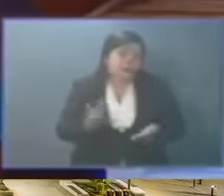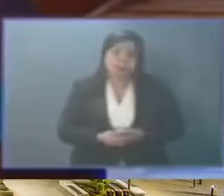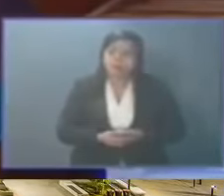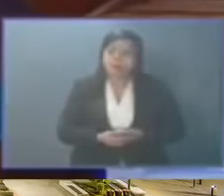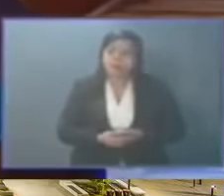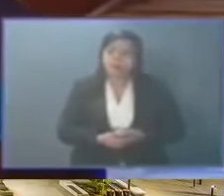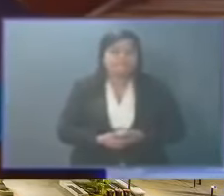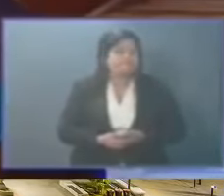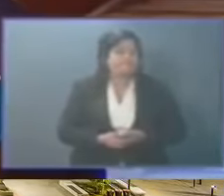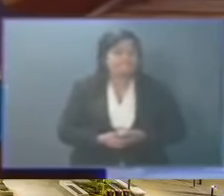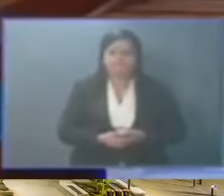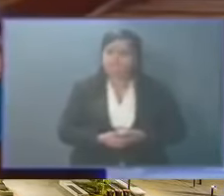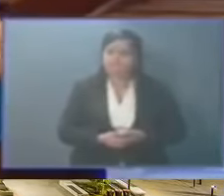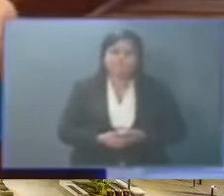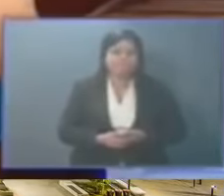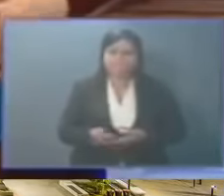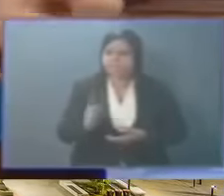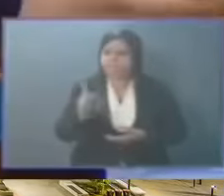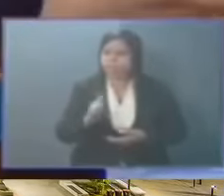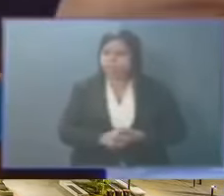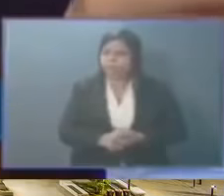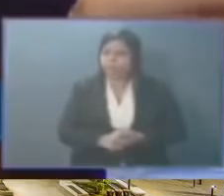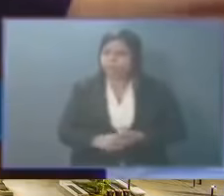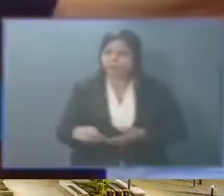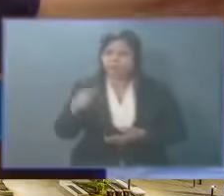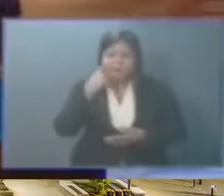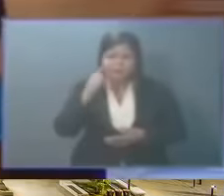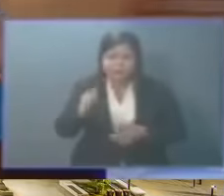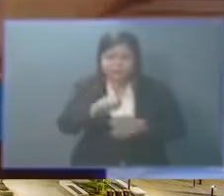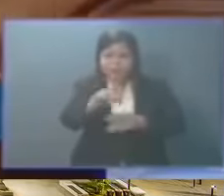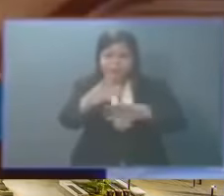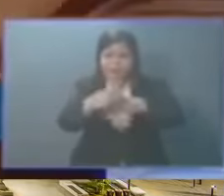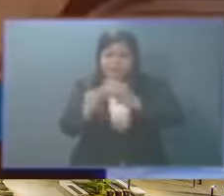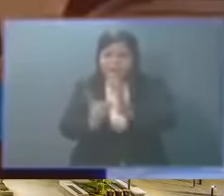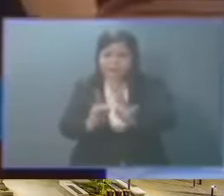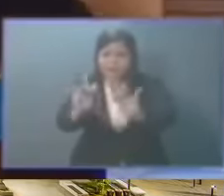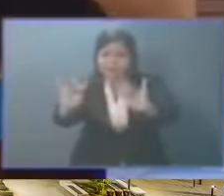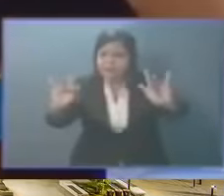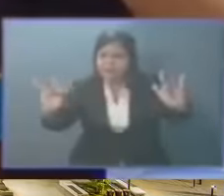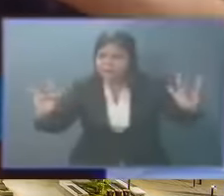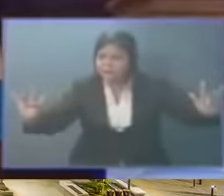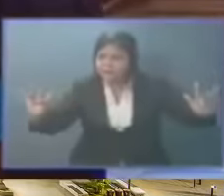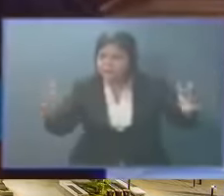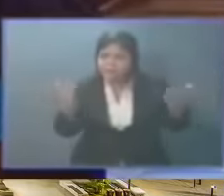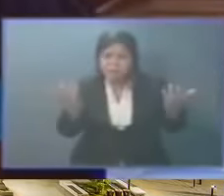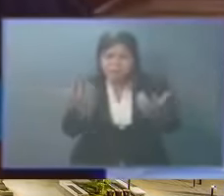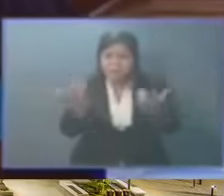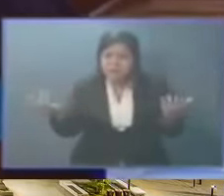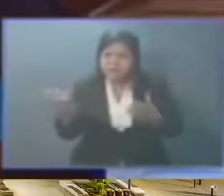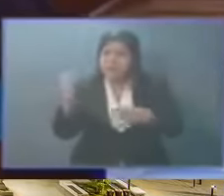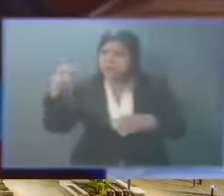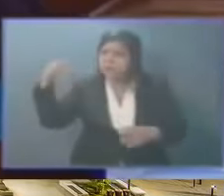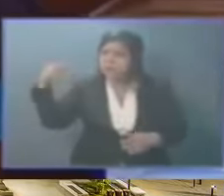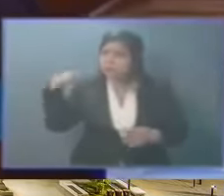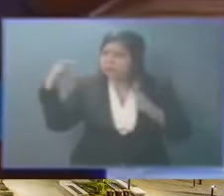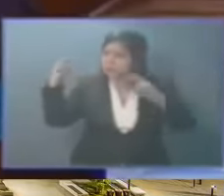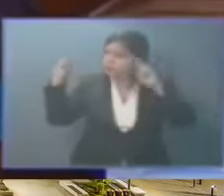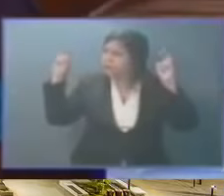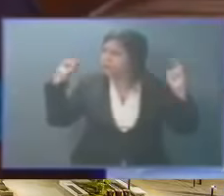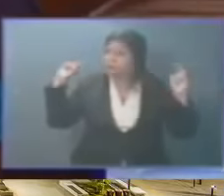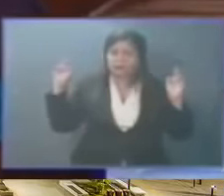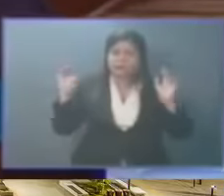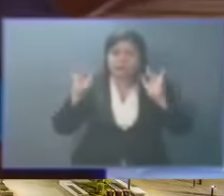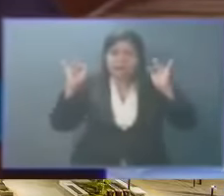No, señores diputados, miren los asientos vacíos. Al principio casi la mayoría de la directiva